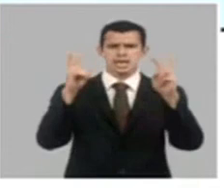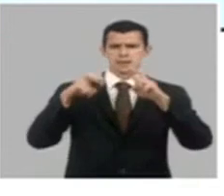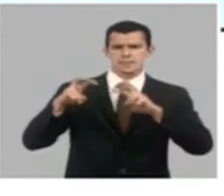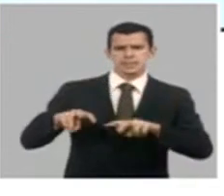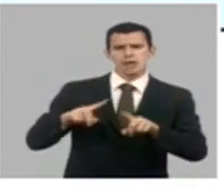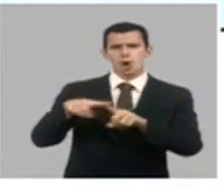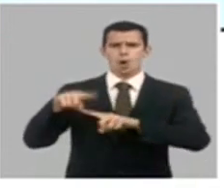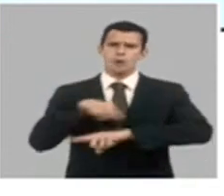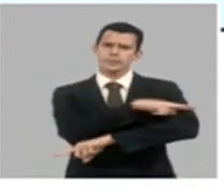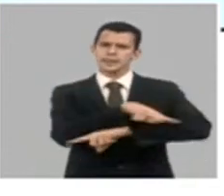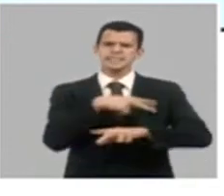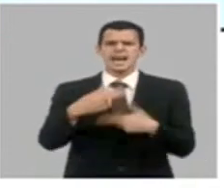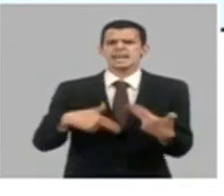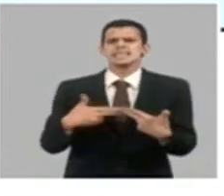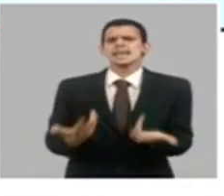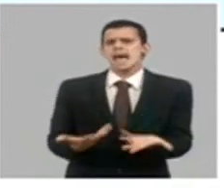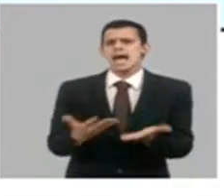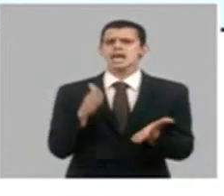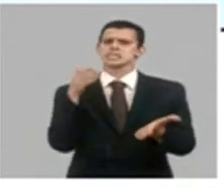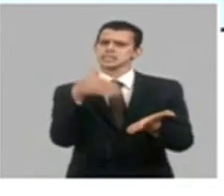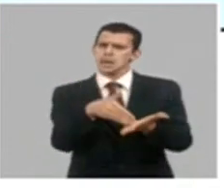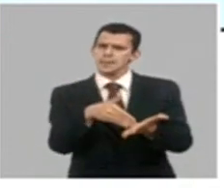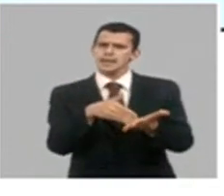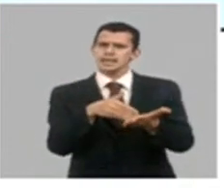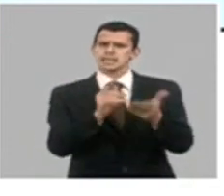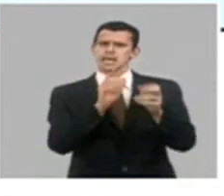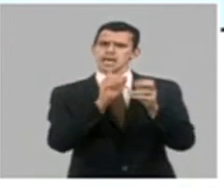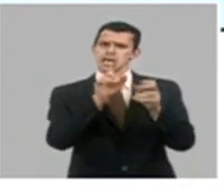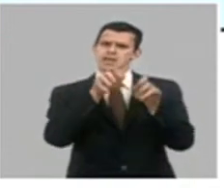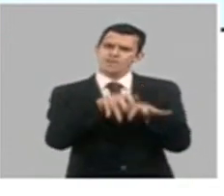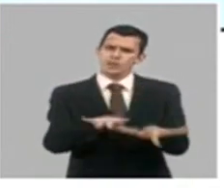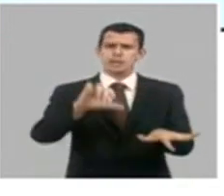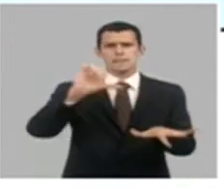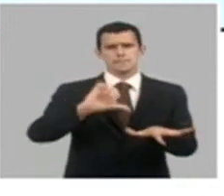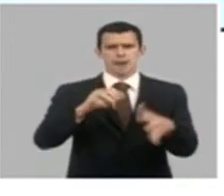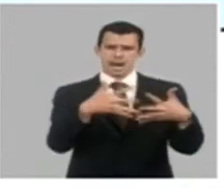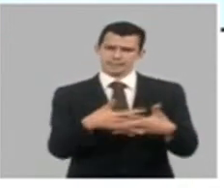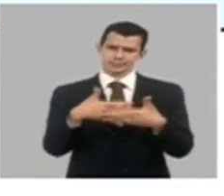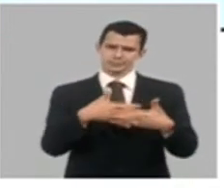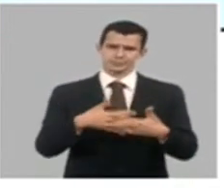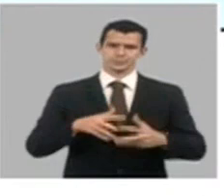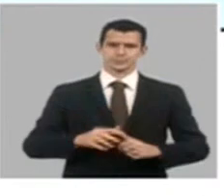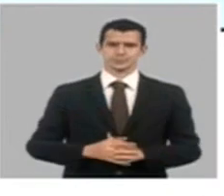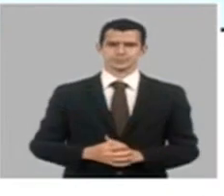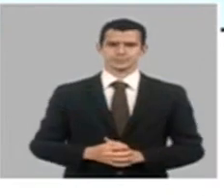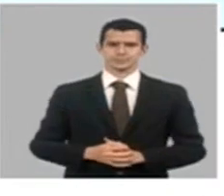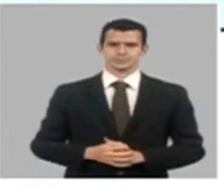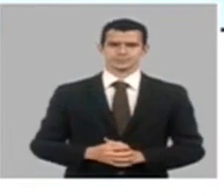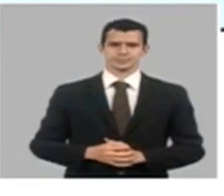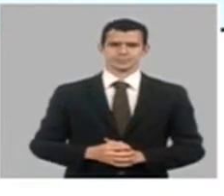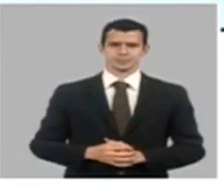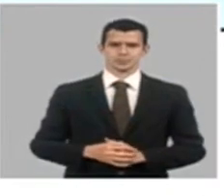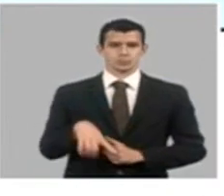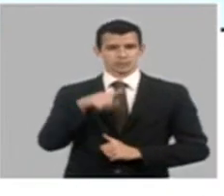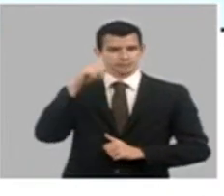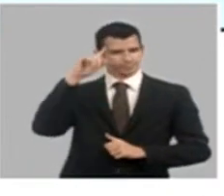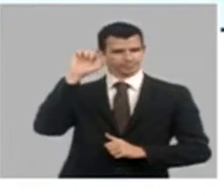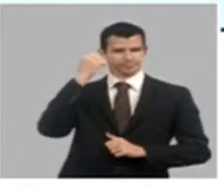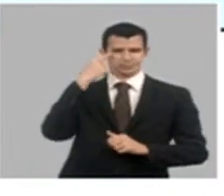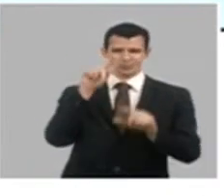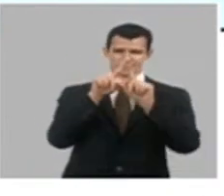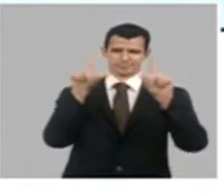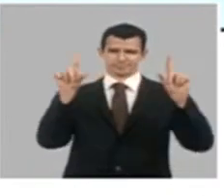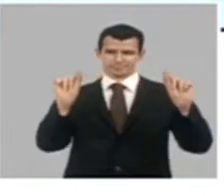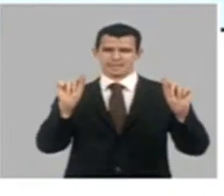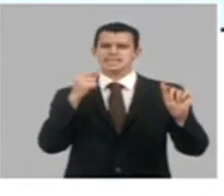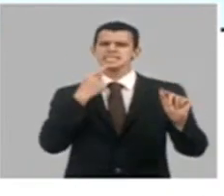genes en pantalla un menú típico porque que cuando yo vi el nombre pensé que podría haber algún no sea a la hora de traducirlo del inglés